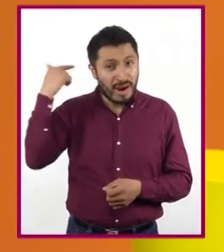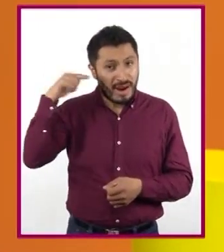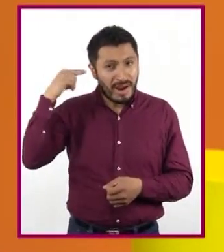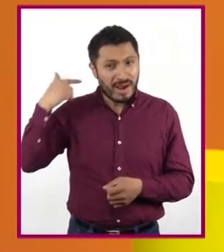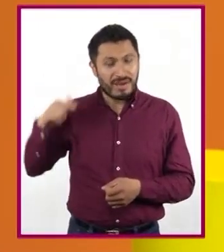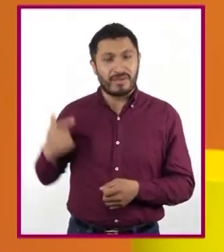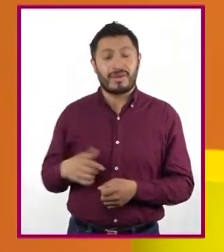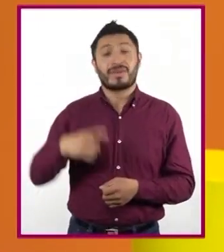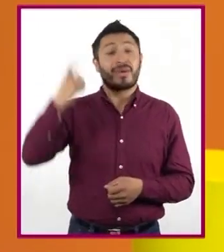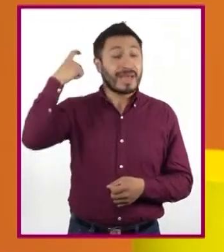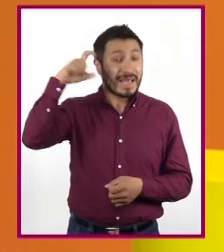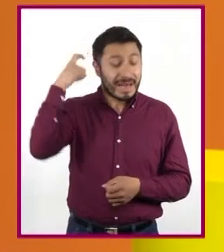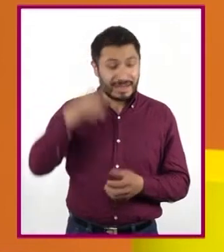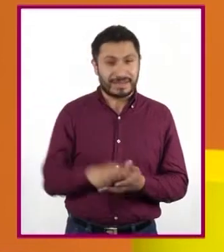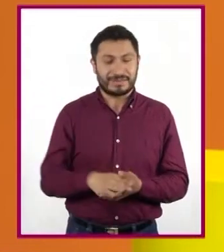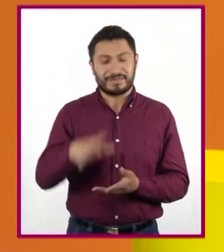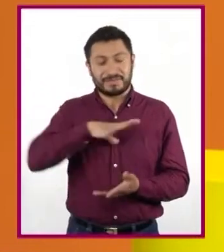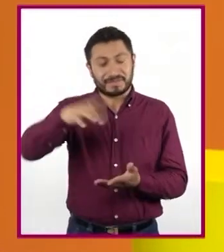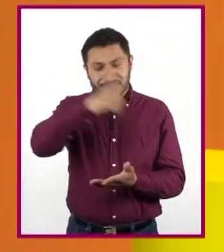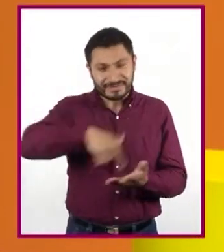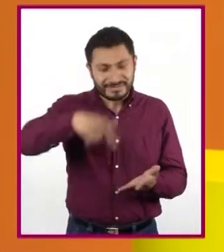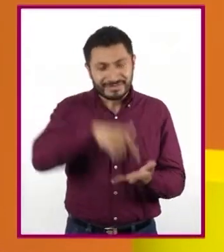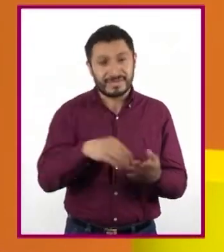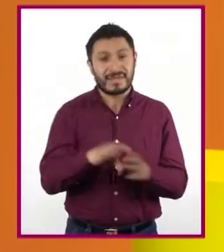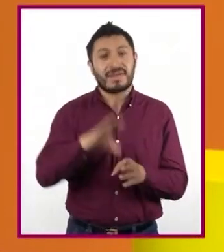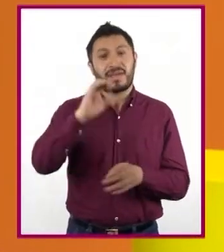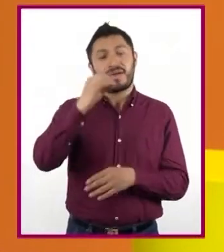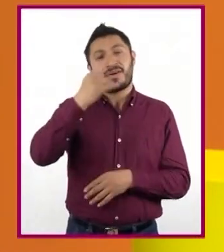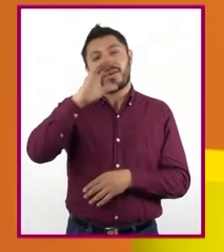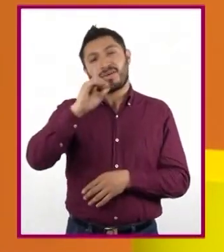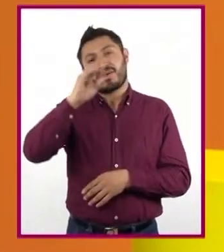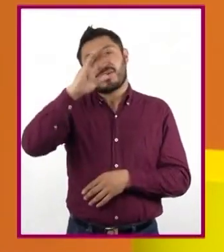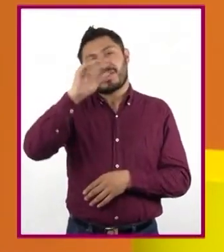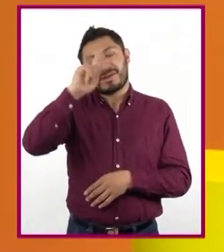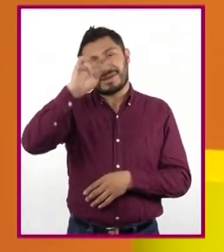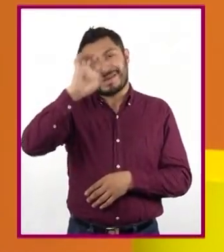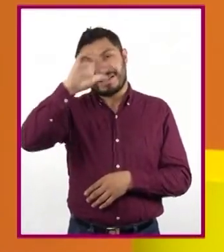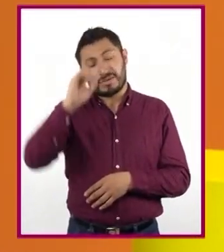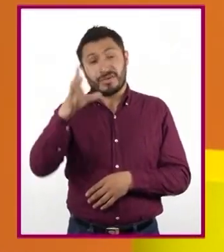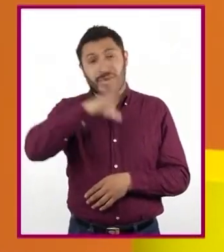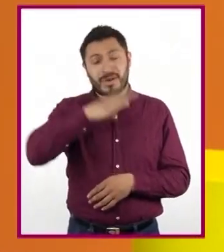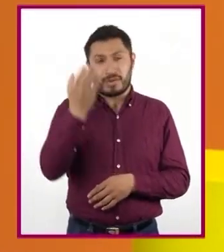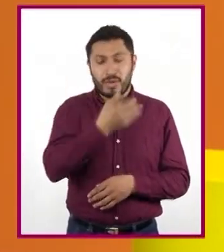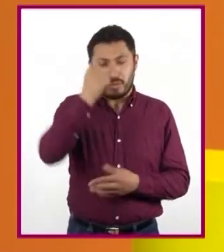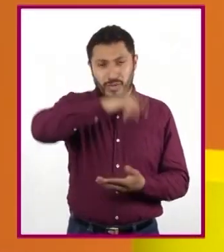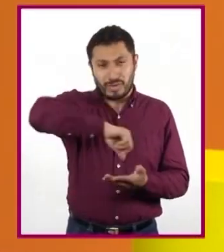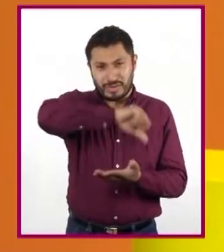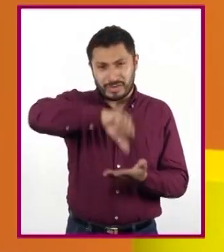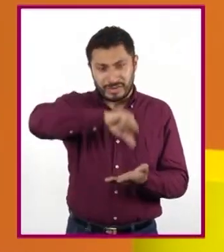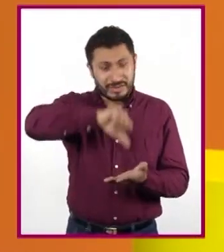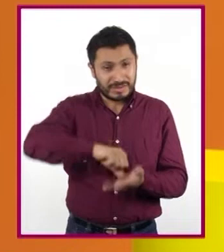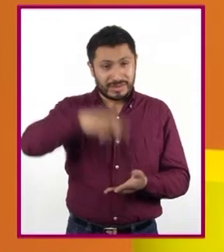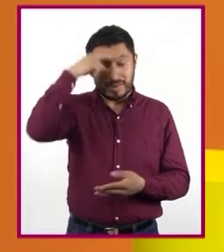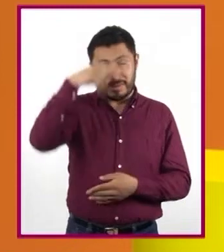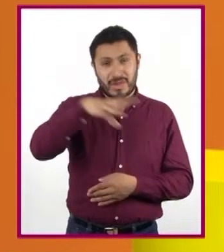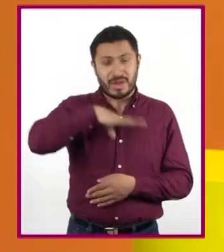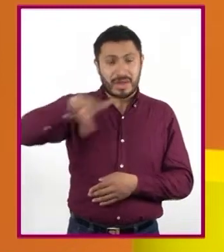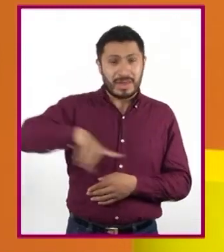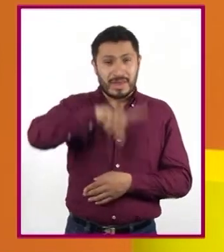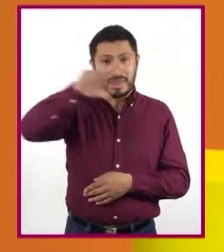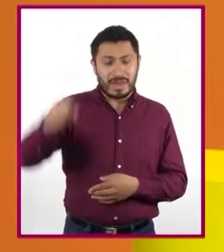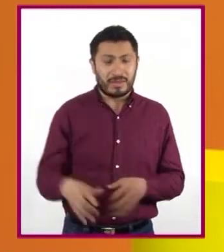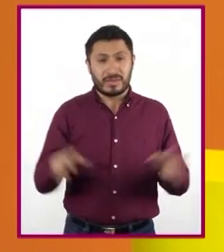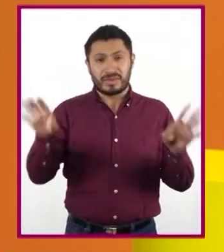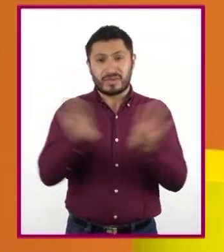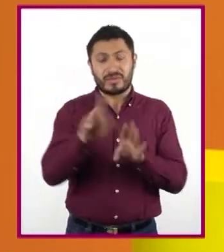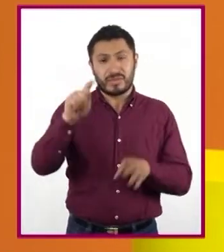una distintiva cerámica, la Coyotlatelco, que sería común en el centro de México, en la época posterior al colapso